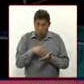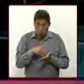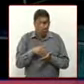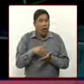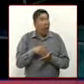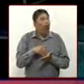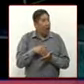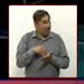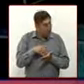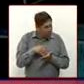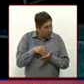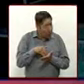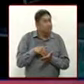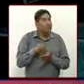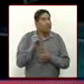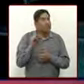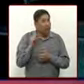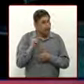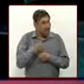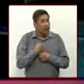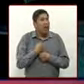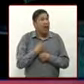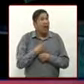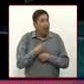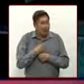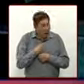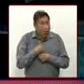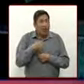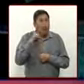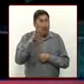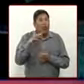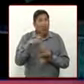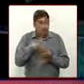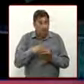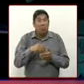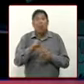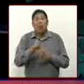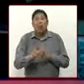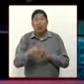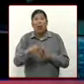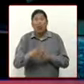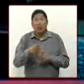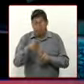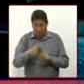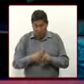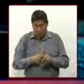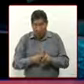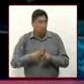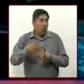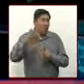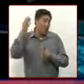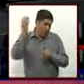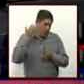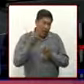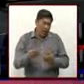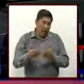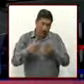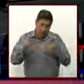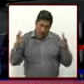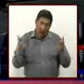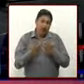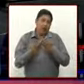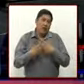es pues, la producción pequeña, más allá de los 5.000 litros al mes, la producción mediana y luego tenemos los gracos también, ¿no? Los